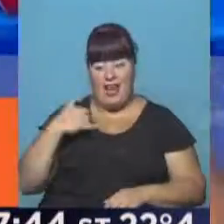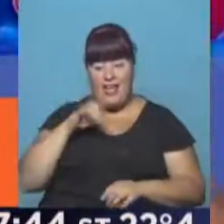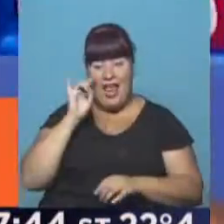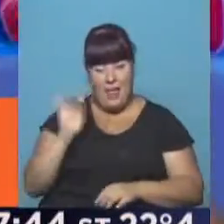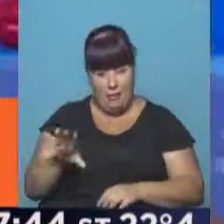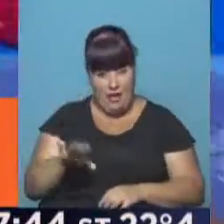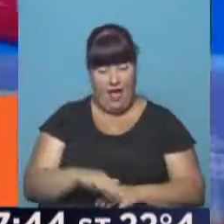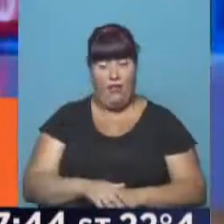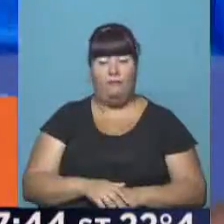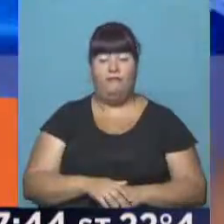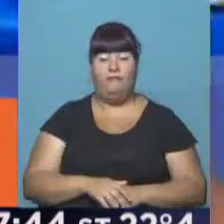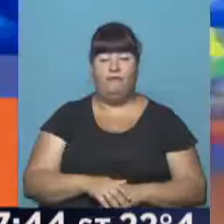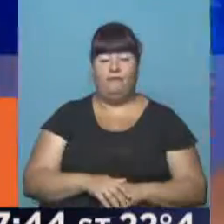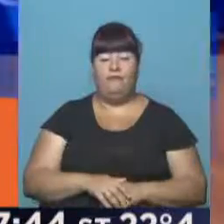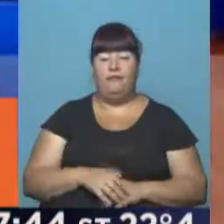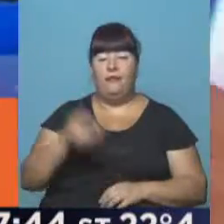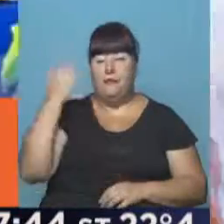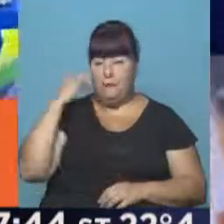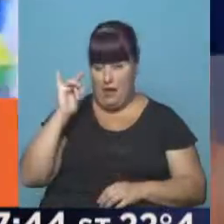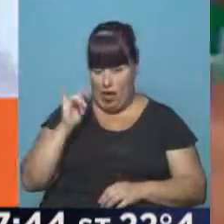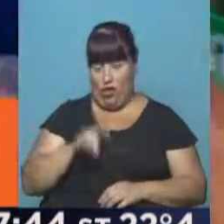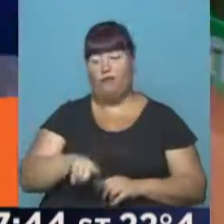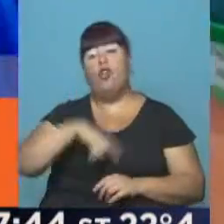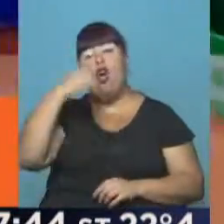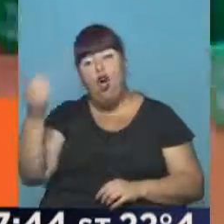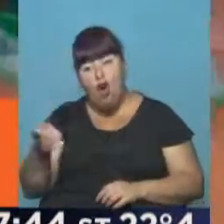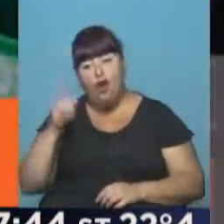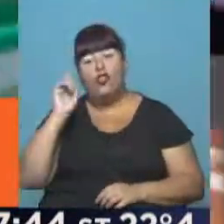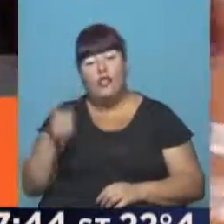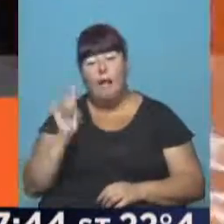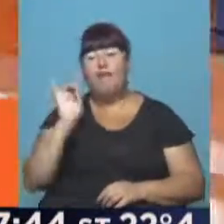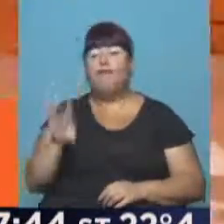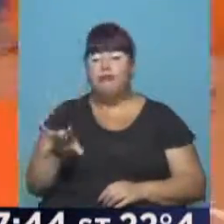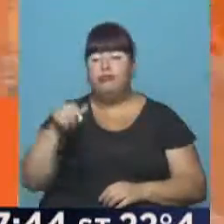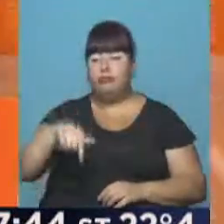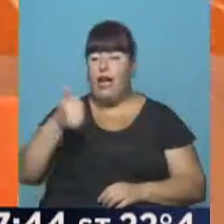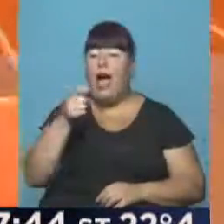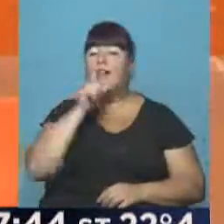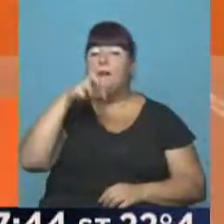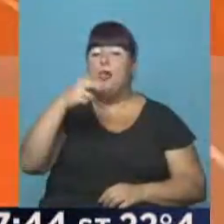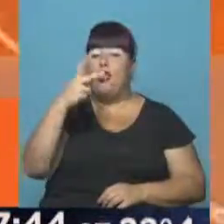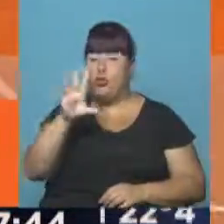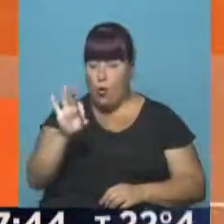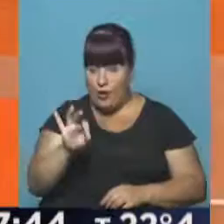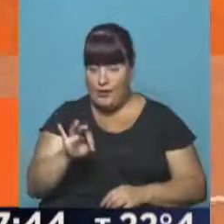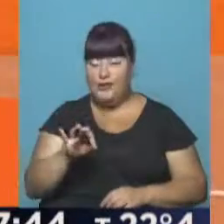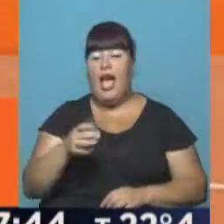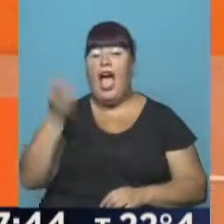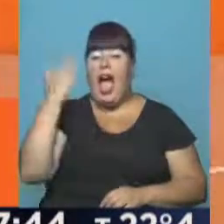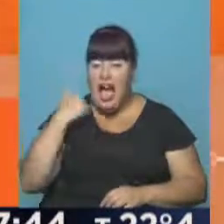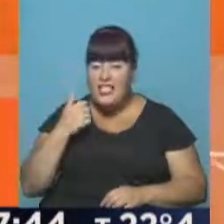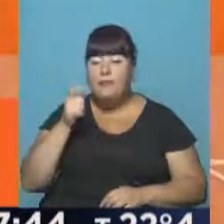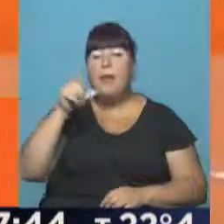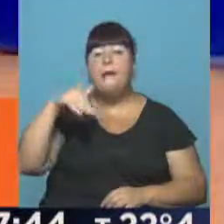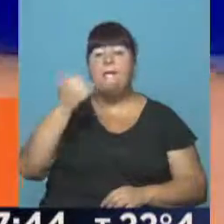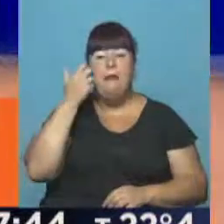eliminados en el día miércoles. Otro de los que se ha quedado en el camino en este ATP 250 en la jornada de ayer fue